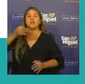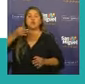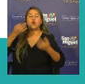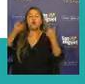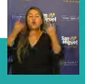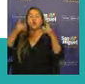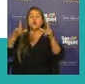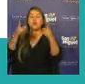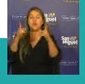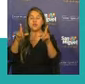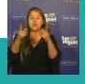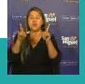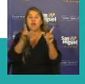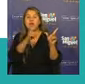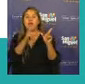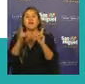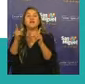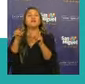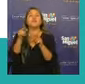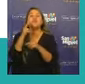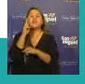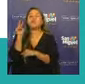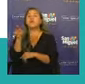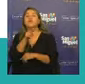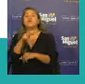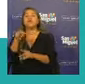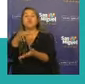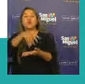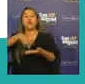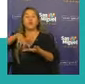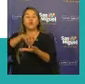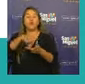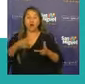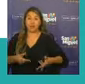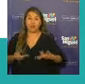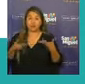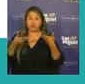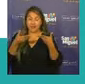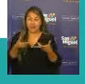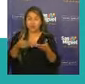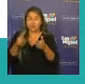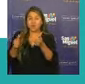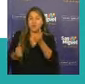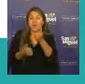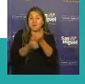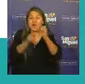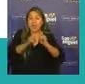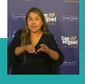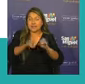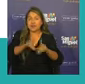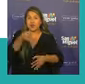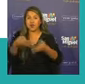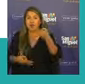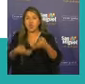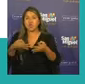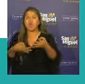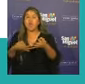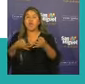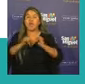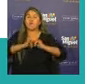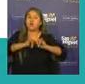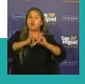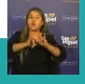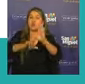nos damos vuelta por ciertos sectores de la comuna, entregando asesoría jurídica, asesoría legal, pero